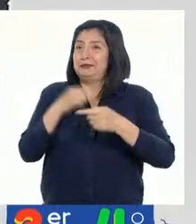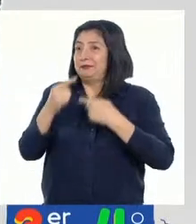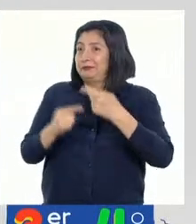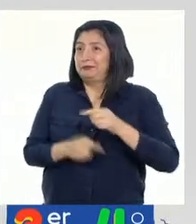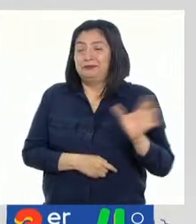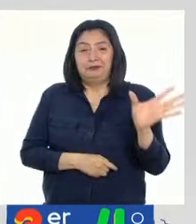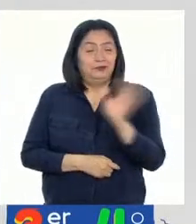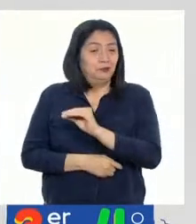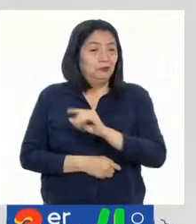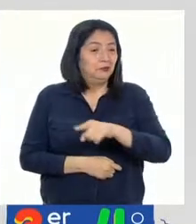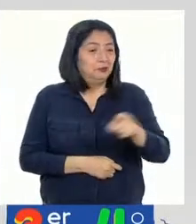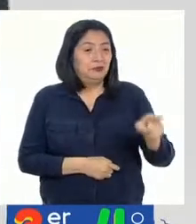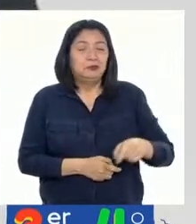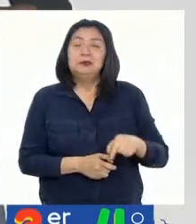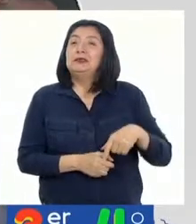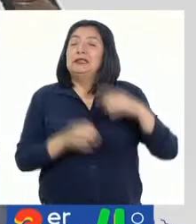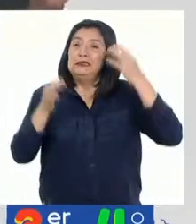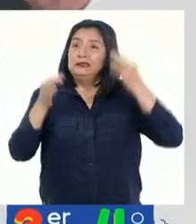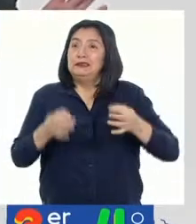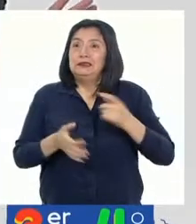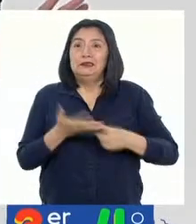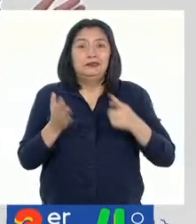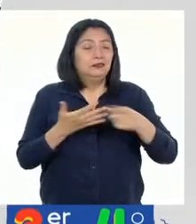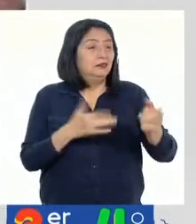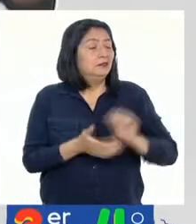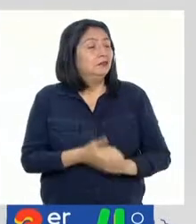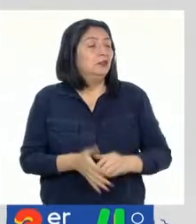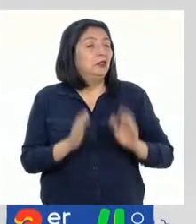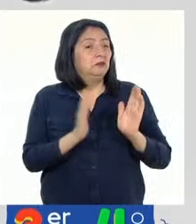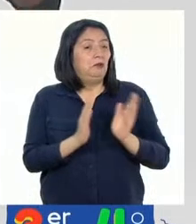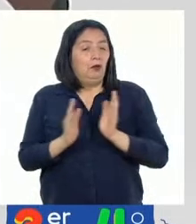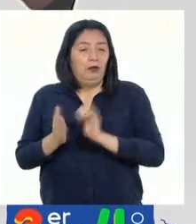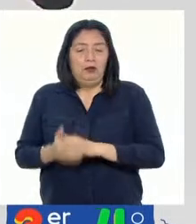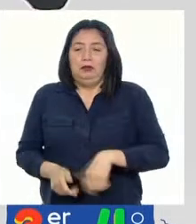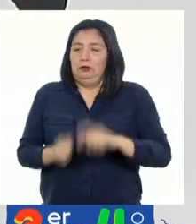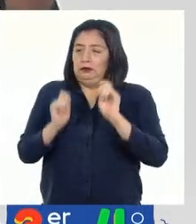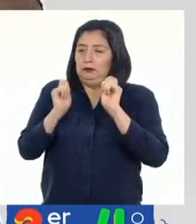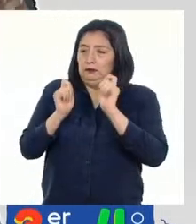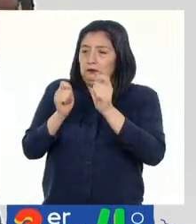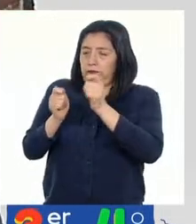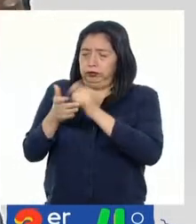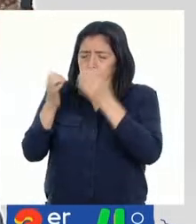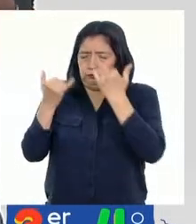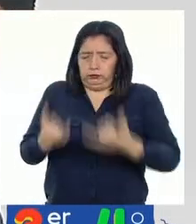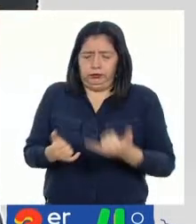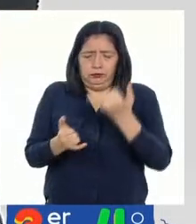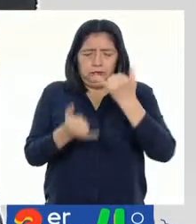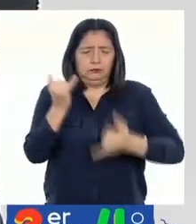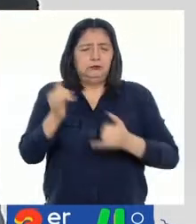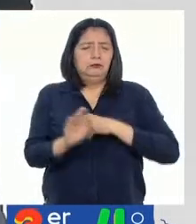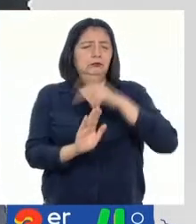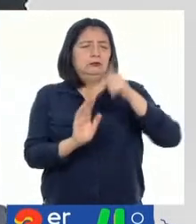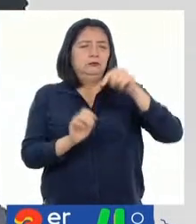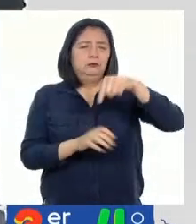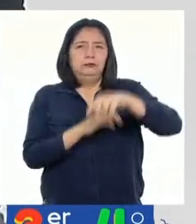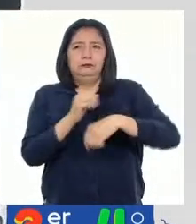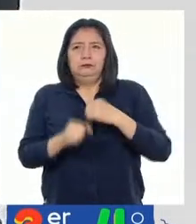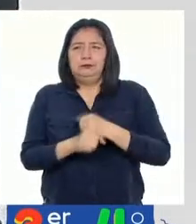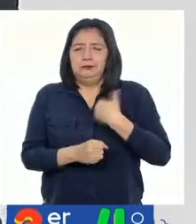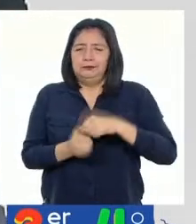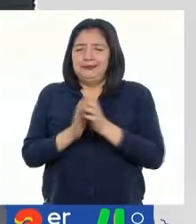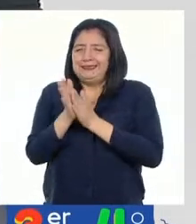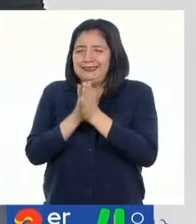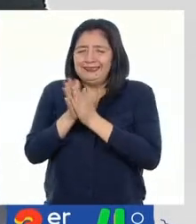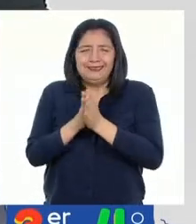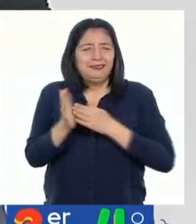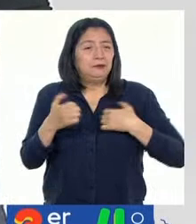que todos ellos han decidido organizar una gala de premios porque hoy es nuestro último programa del año. ¡Qué